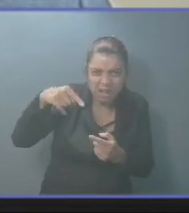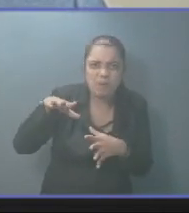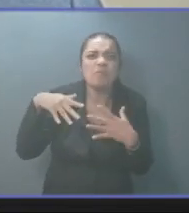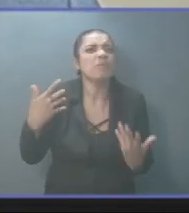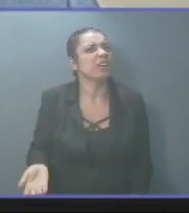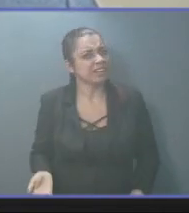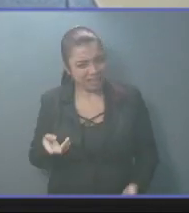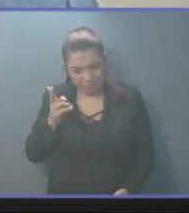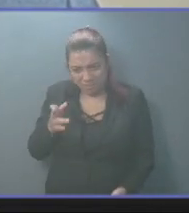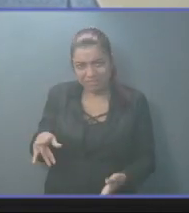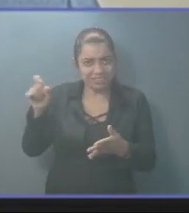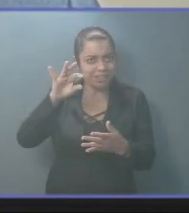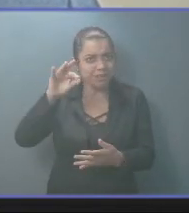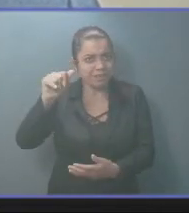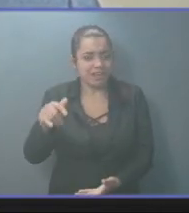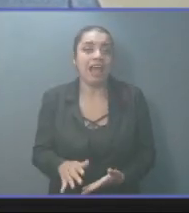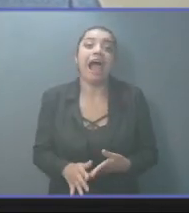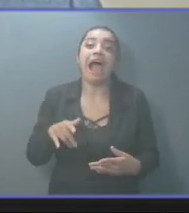y